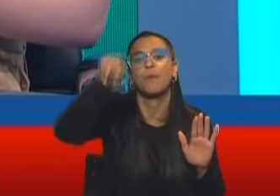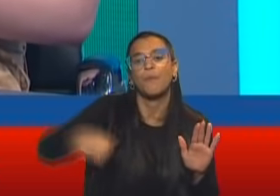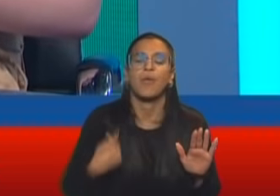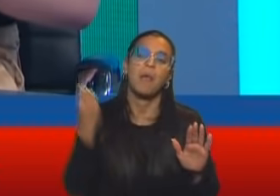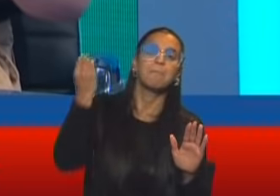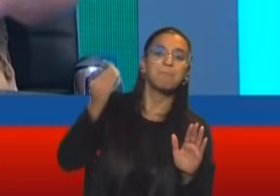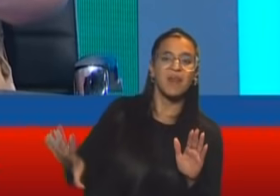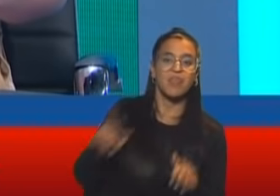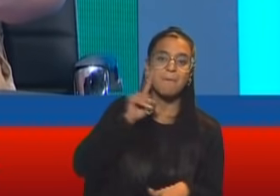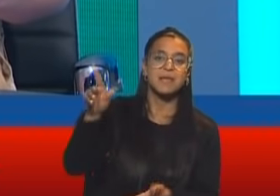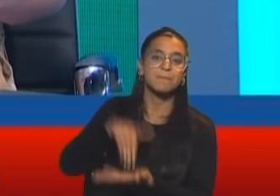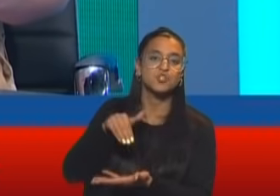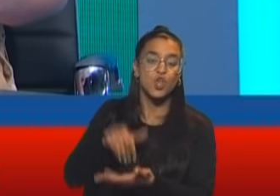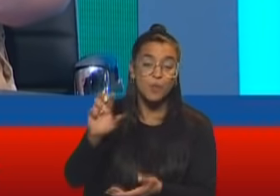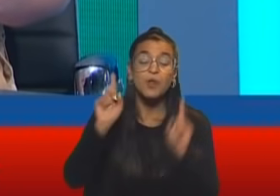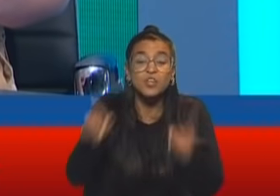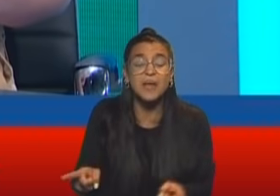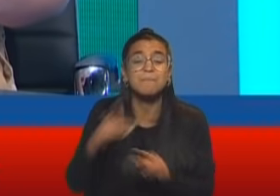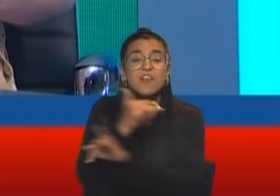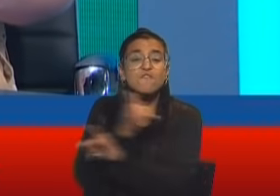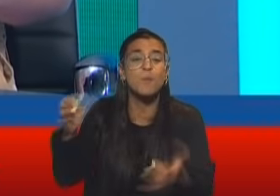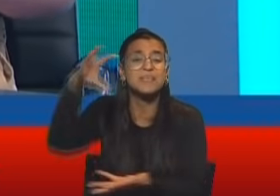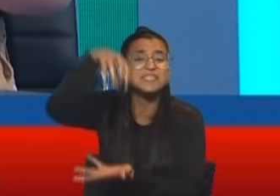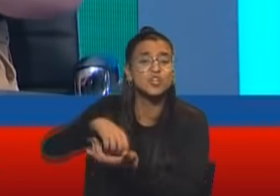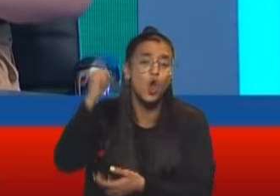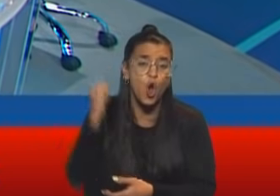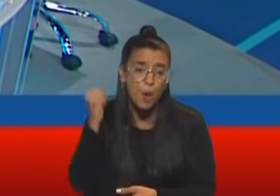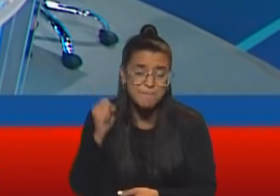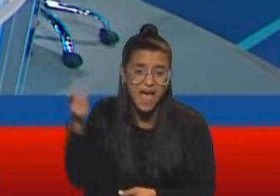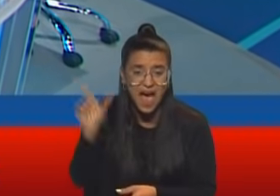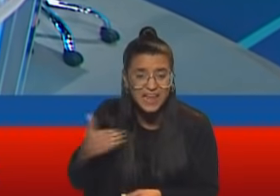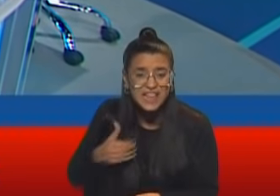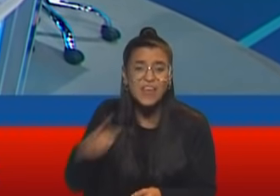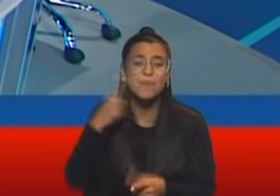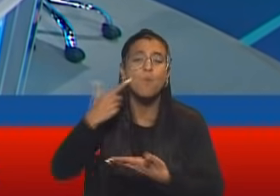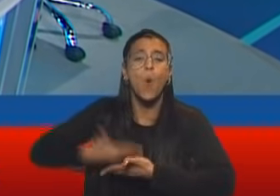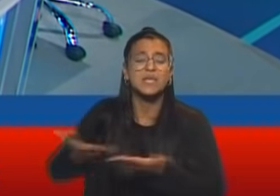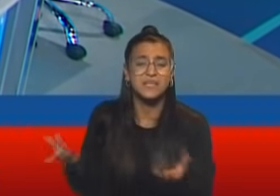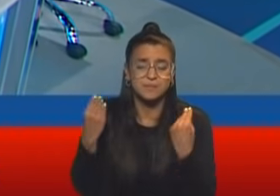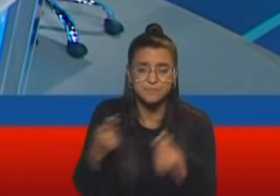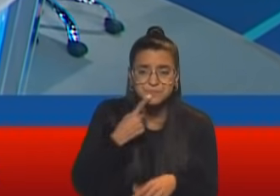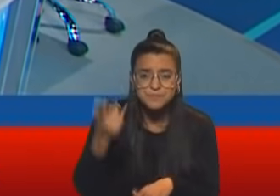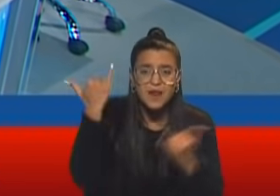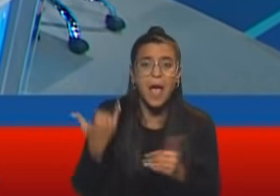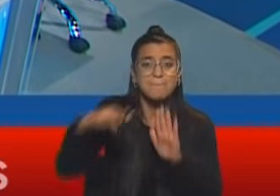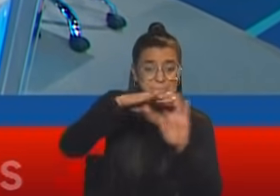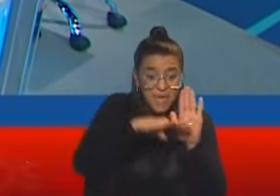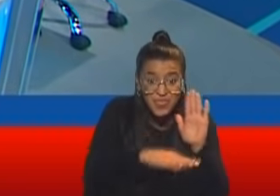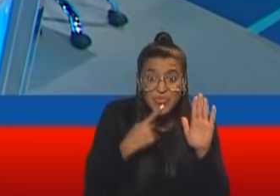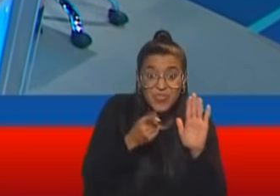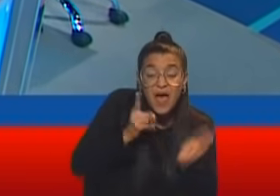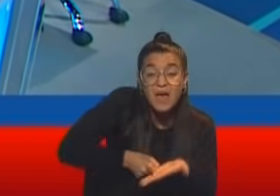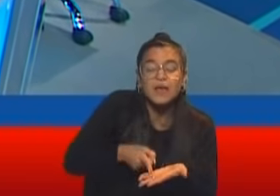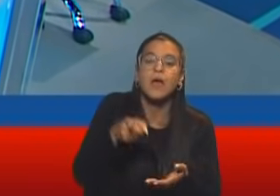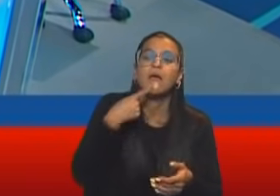de dólares, pero después hay un informe del Centro de Economía Política Argentina que muestra que, por ejemplo, a partir de la implementación de estas medidas, el